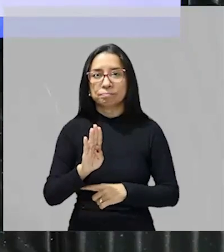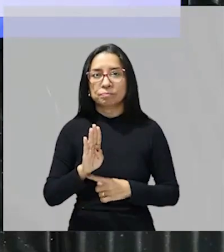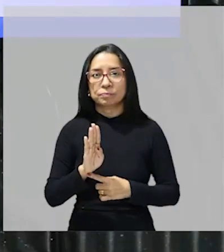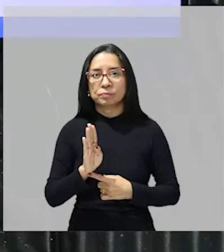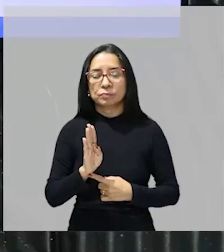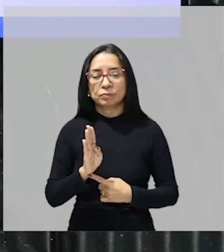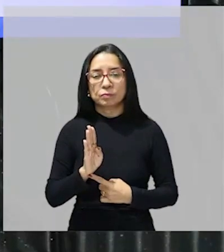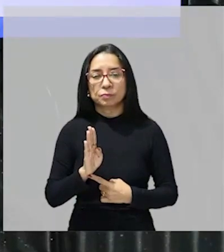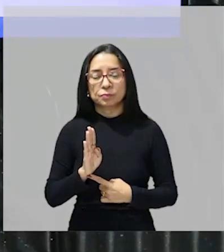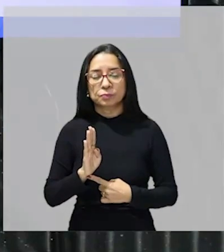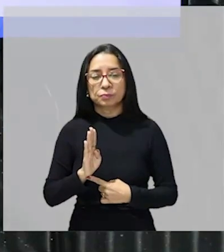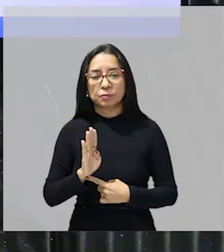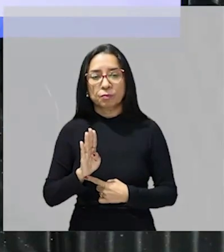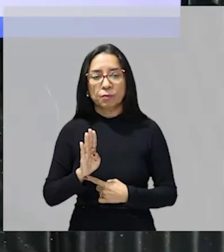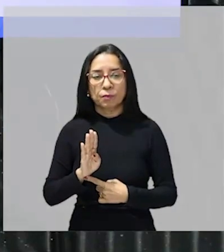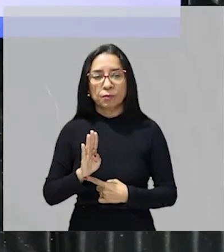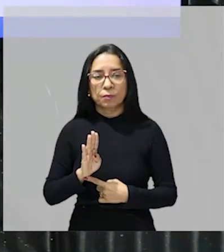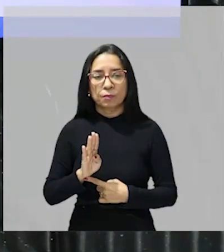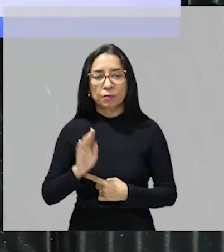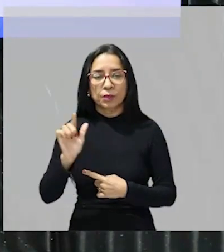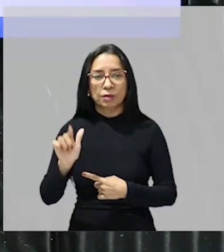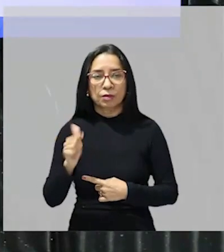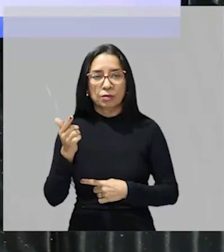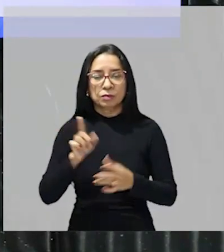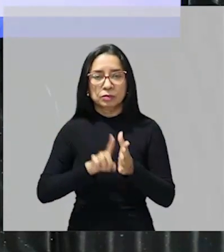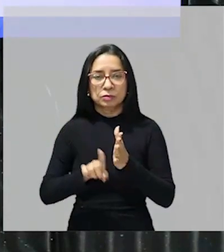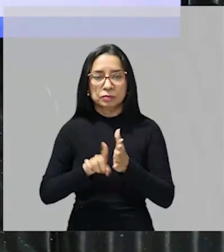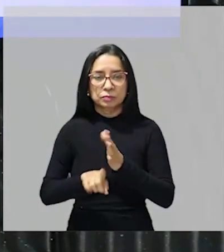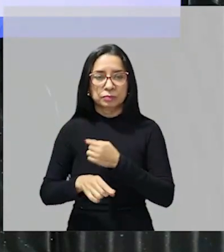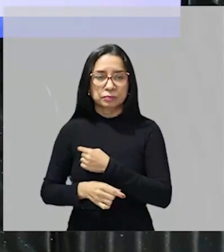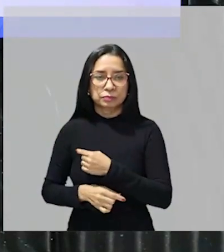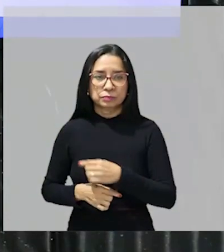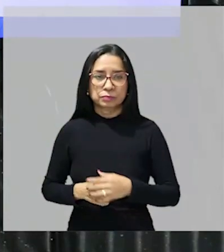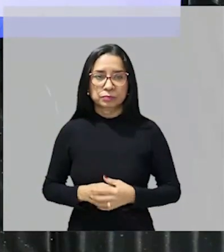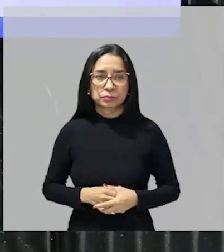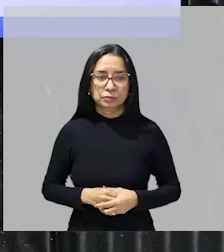e vamos para a próxima.